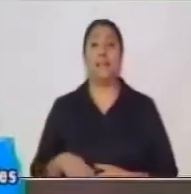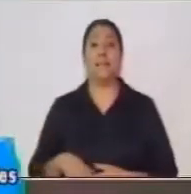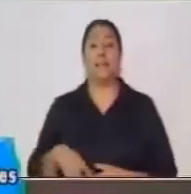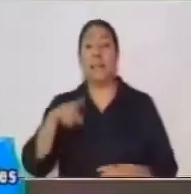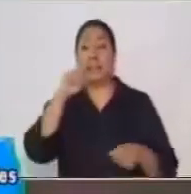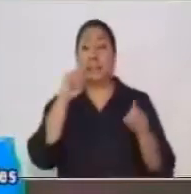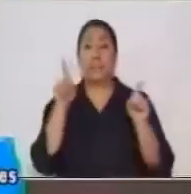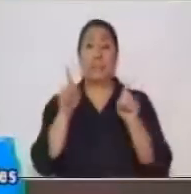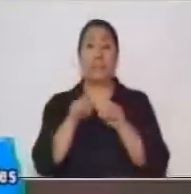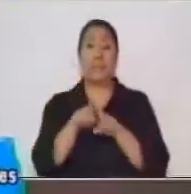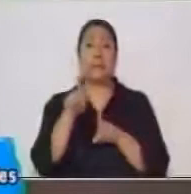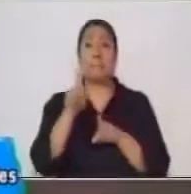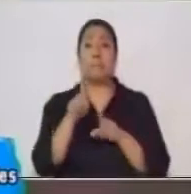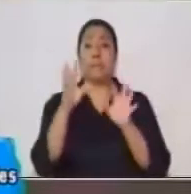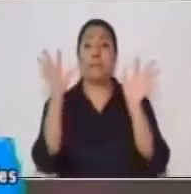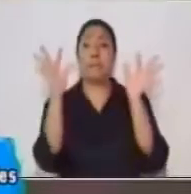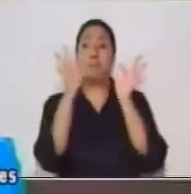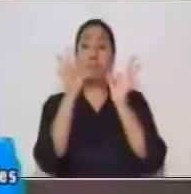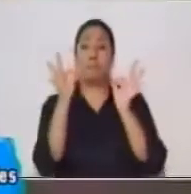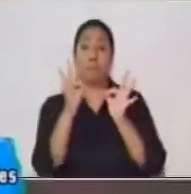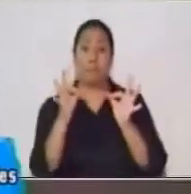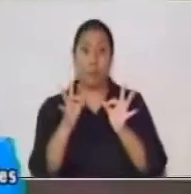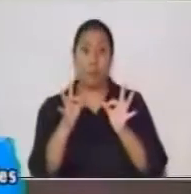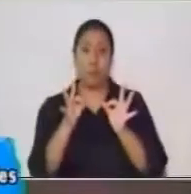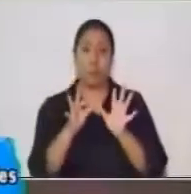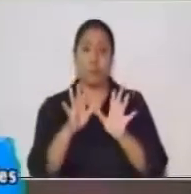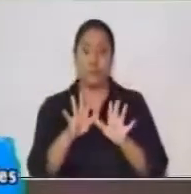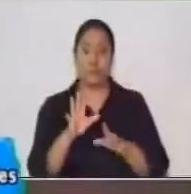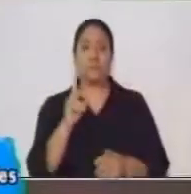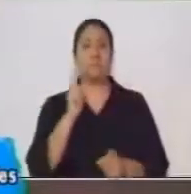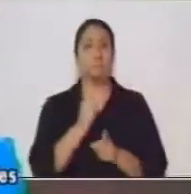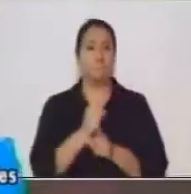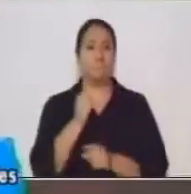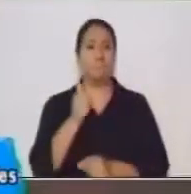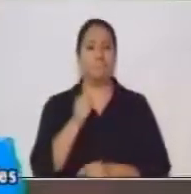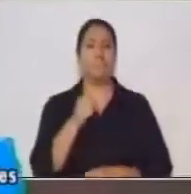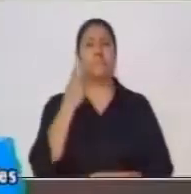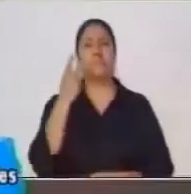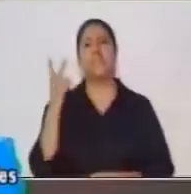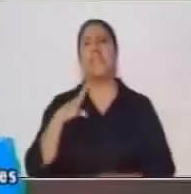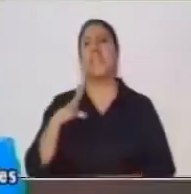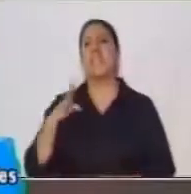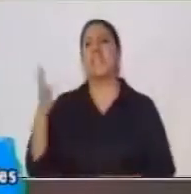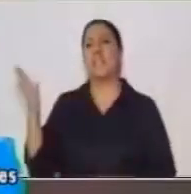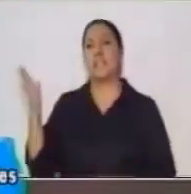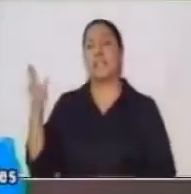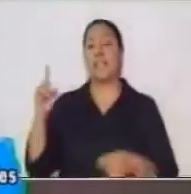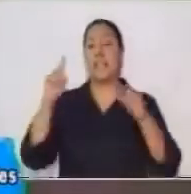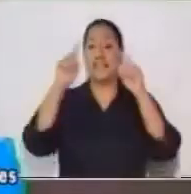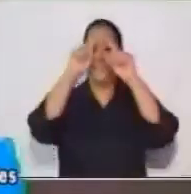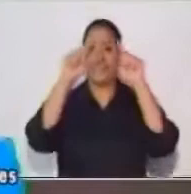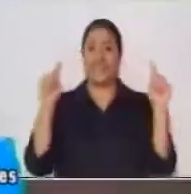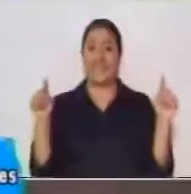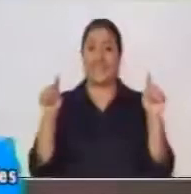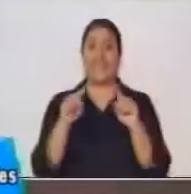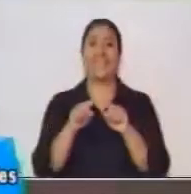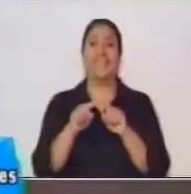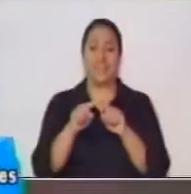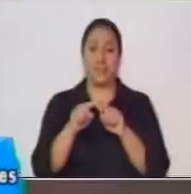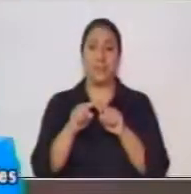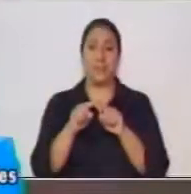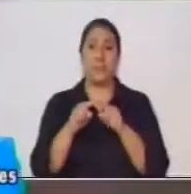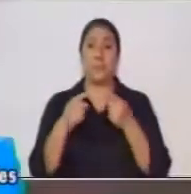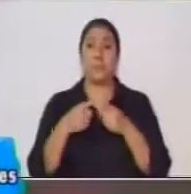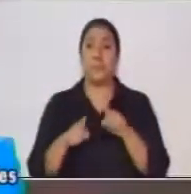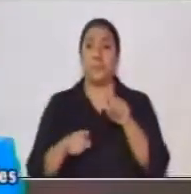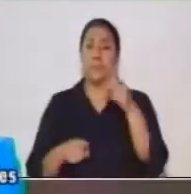las figuras. Exacto. ¿Qué tenemos acá? Un triángulo. Si tú te das